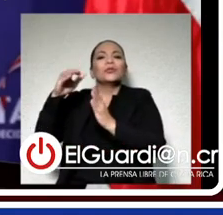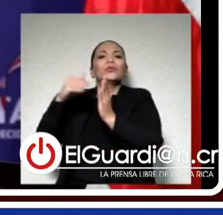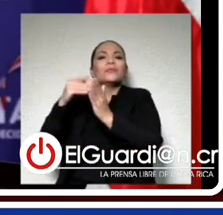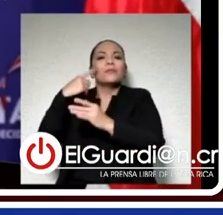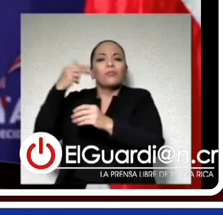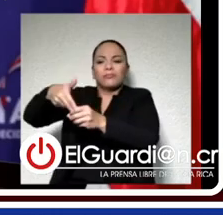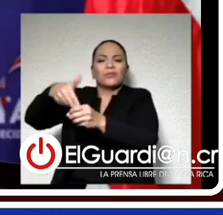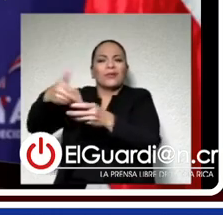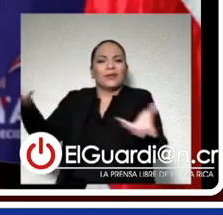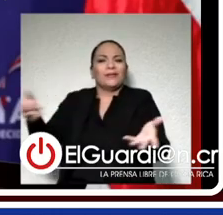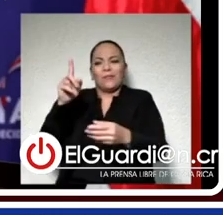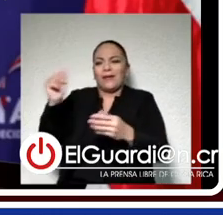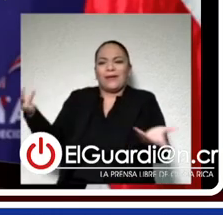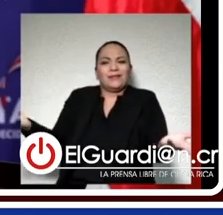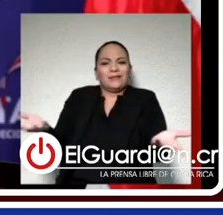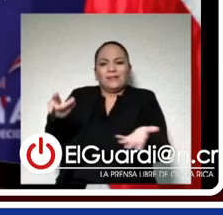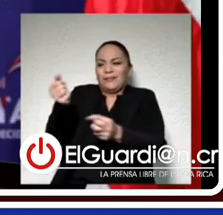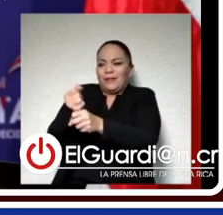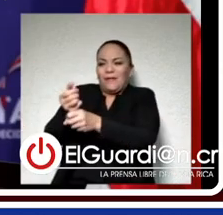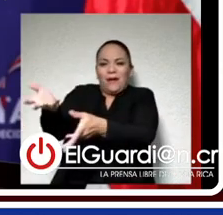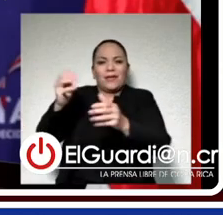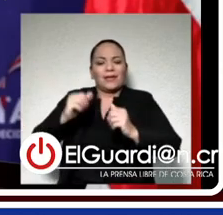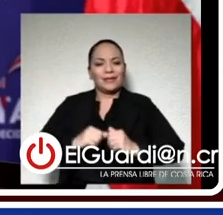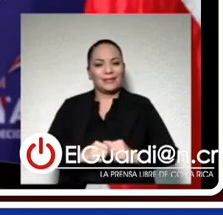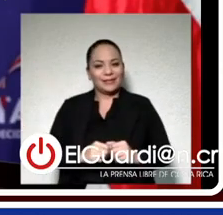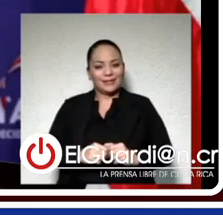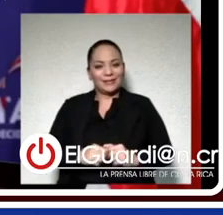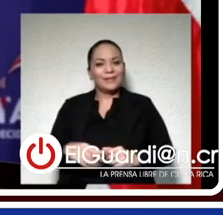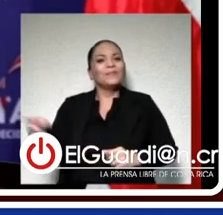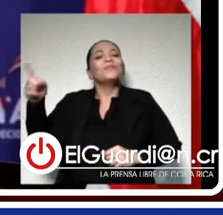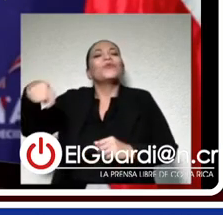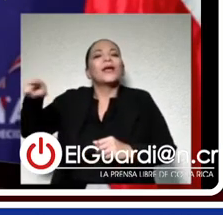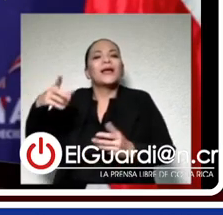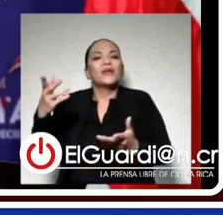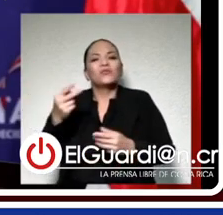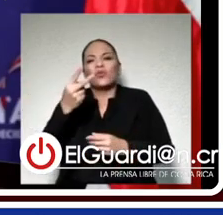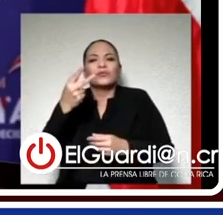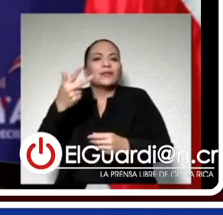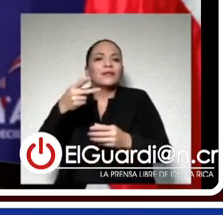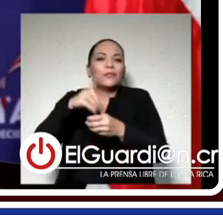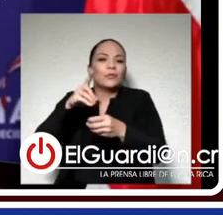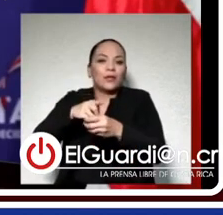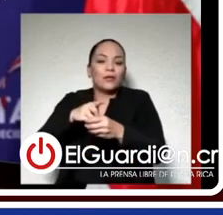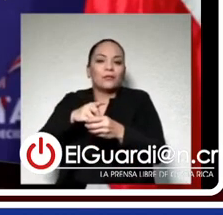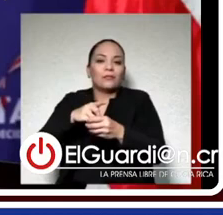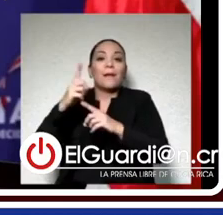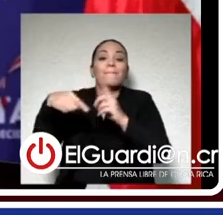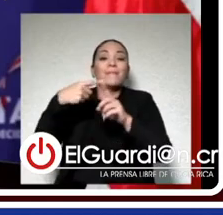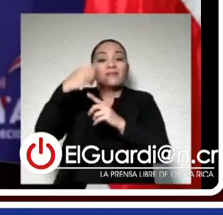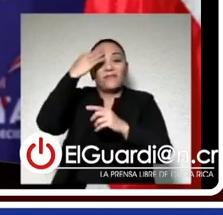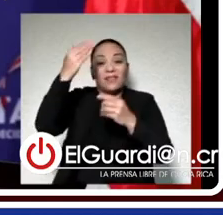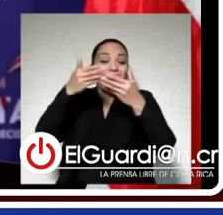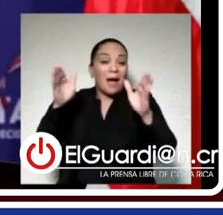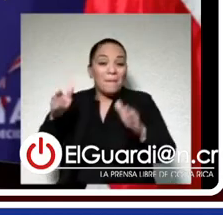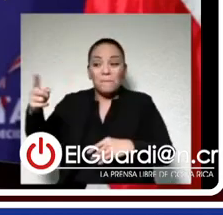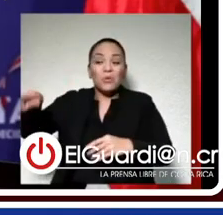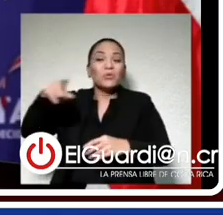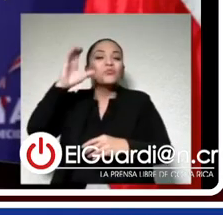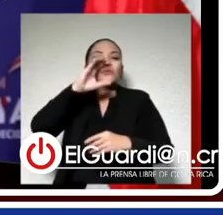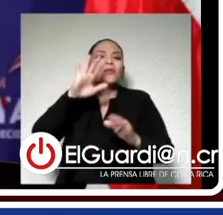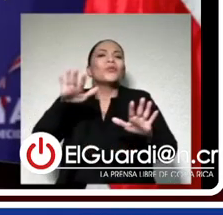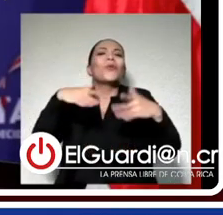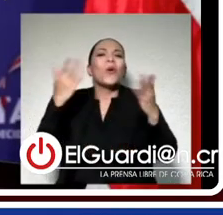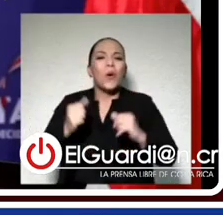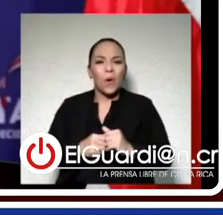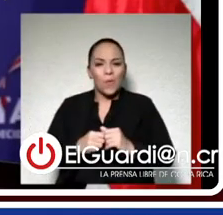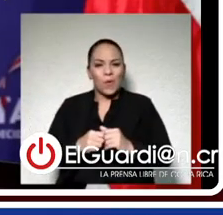mes, haciendo... Porque no han encontrado manera, esos dos tres diputados, más la fracción del Frente Amplio, no han encontrado manera